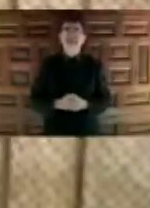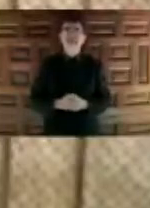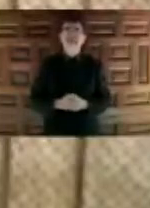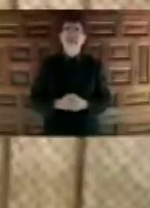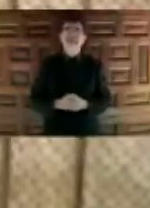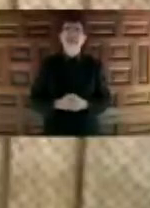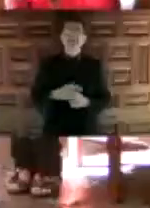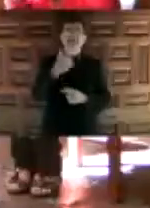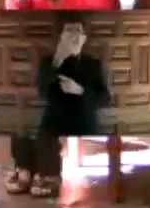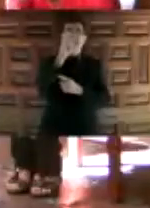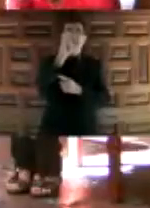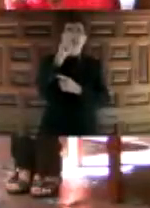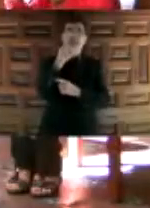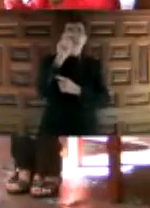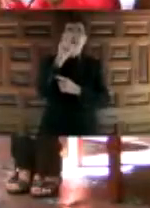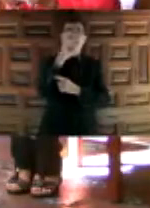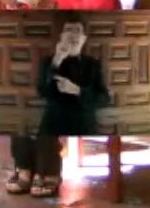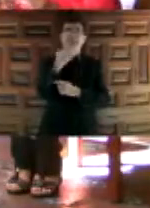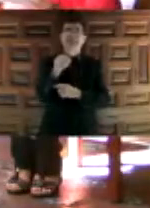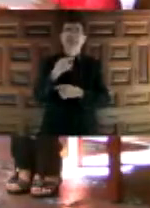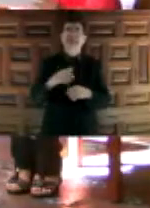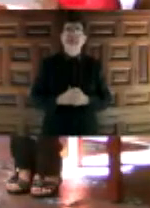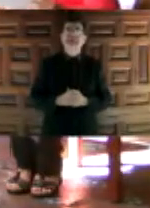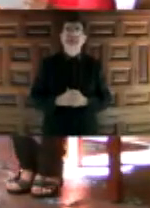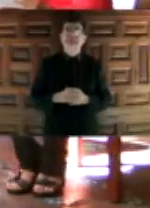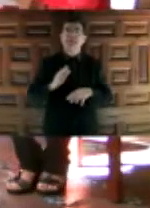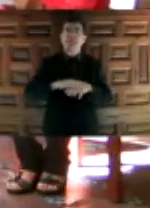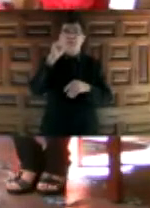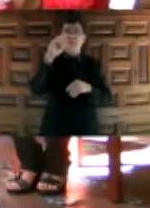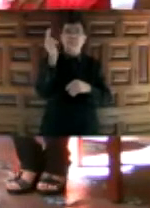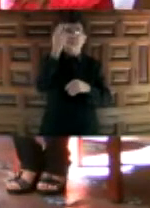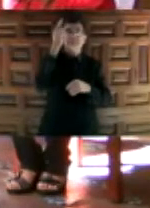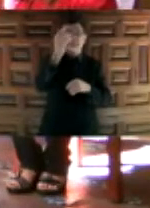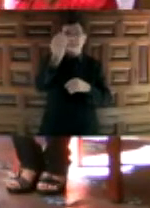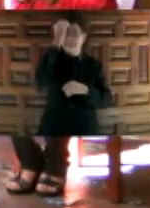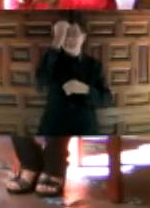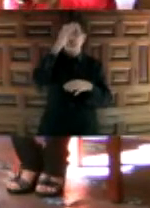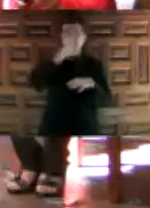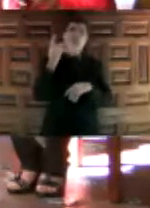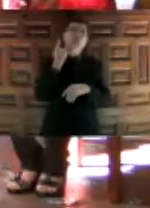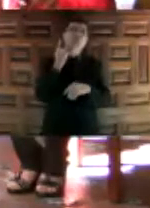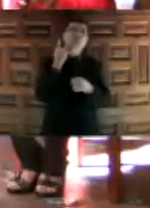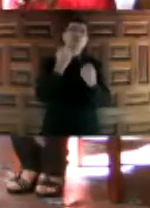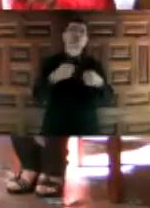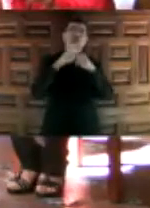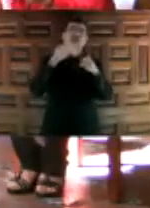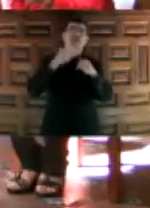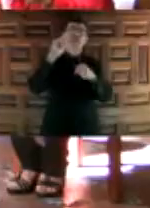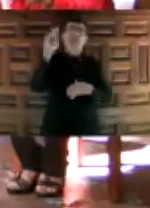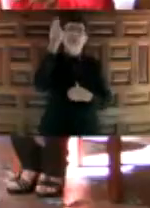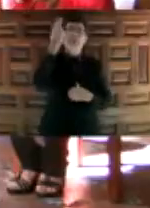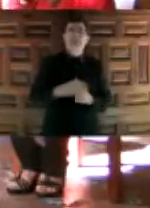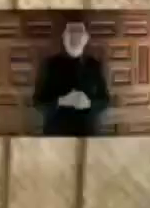El doctor Germán Álvarez es licenciado en Sociología por la Facultad de Ciencias Políticas y Sociales de la